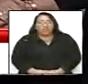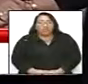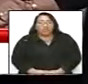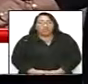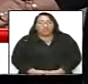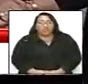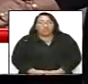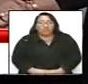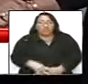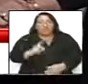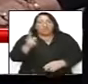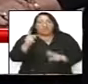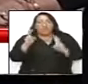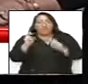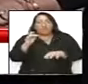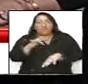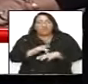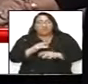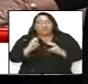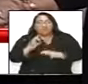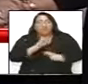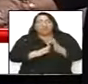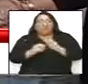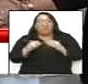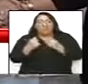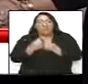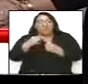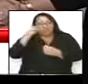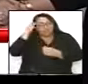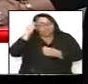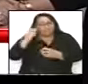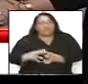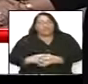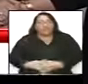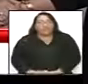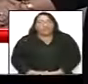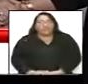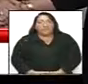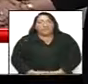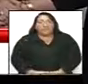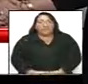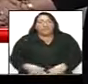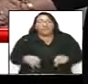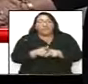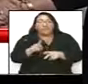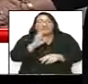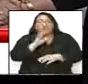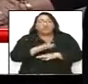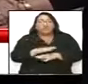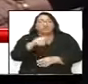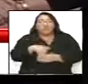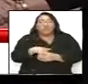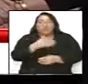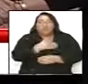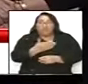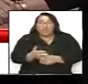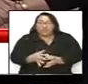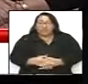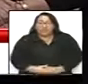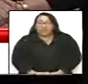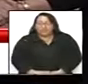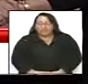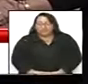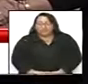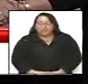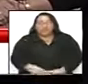Primeramente, se ha tocado el tema de financiamiento de partidos políticos, se ha hablado también del voto preferencial,